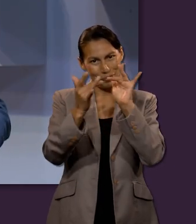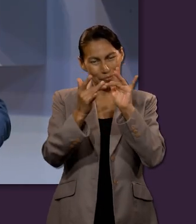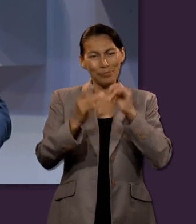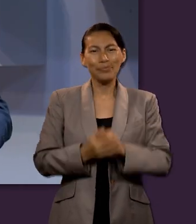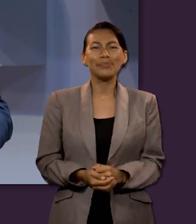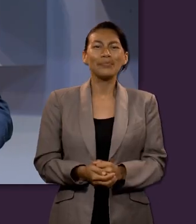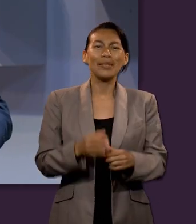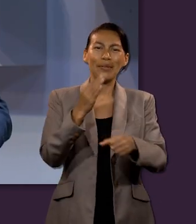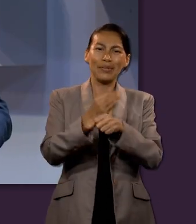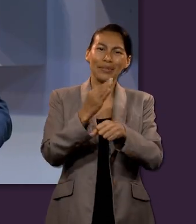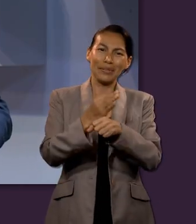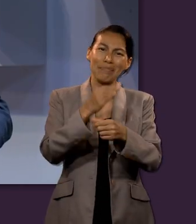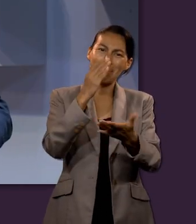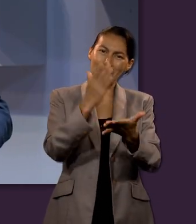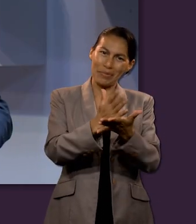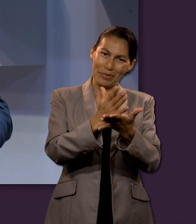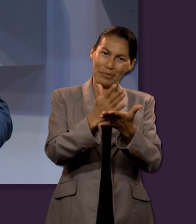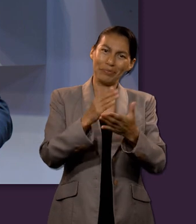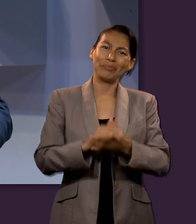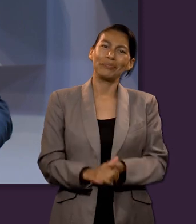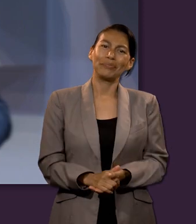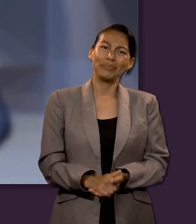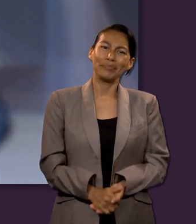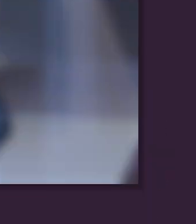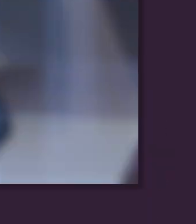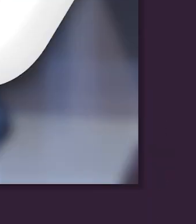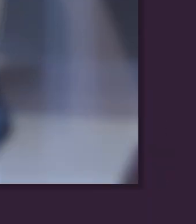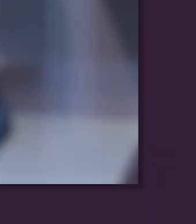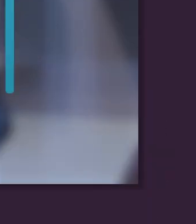a ir a una breve pausa y entonces continuamos